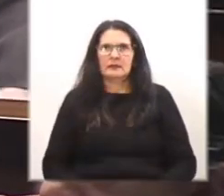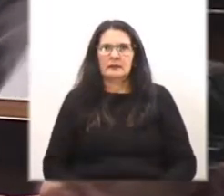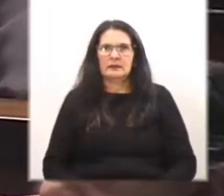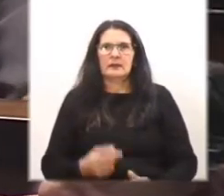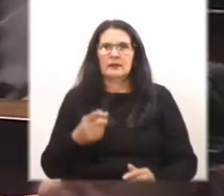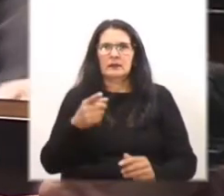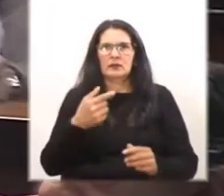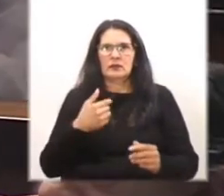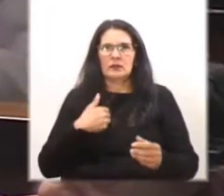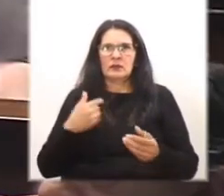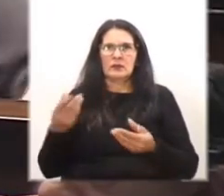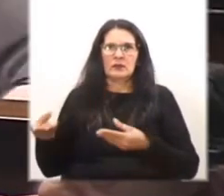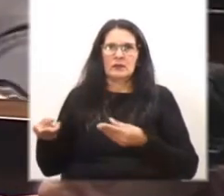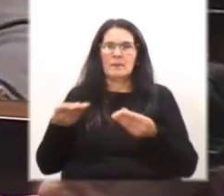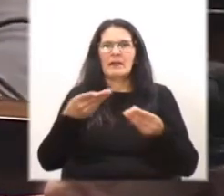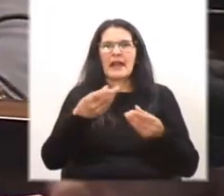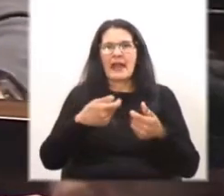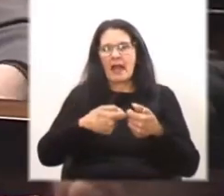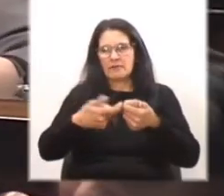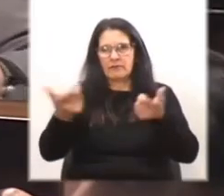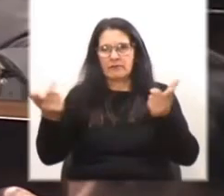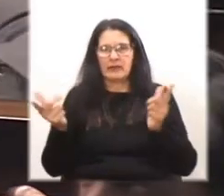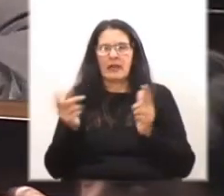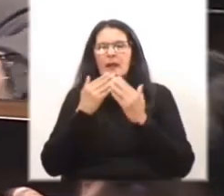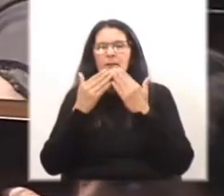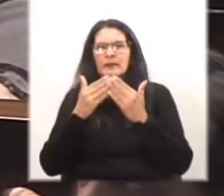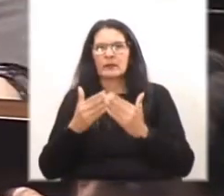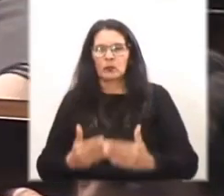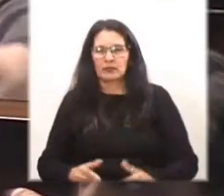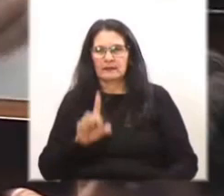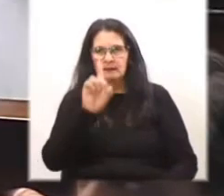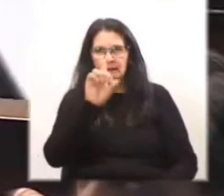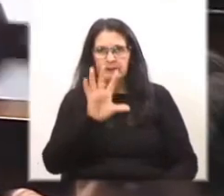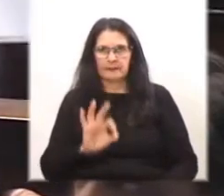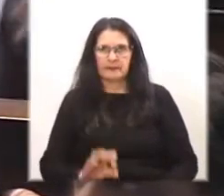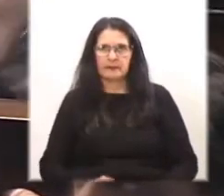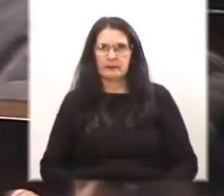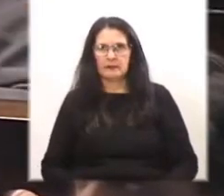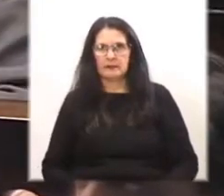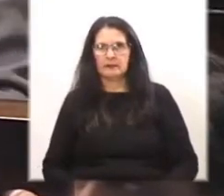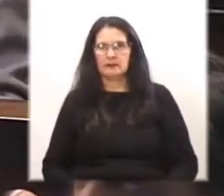acerque para poder entregárselas a la delegación.